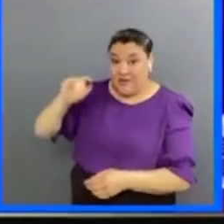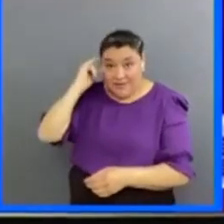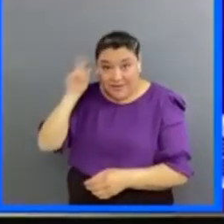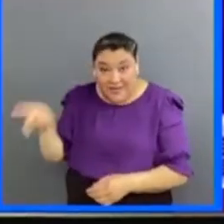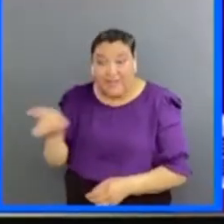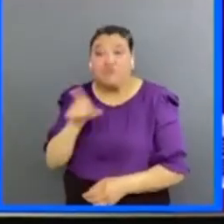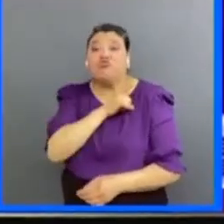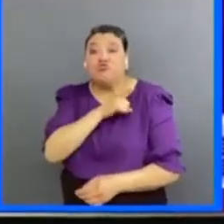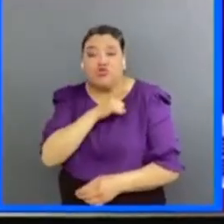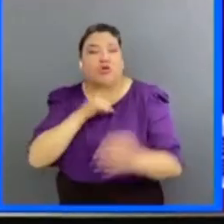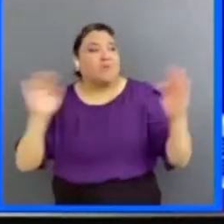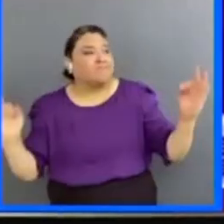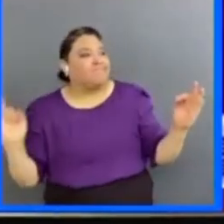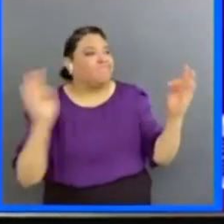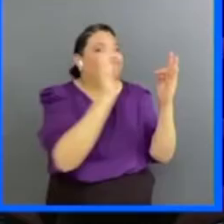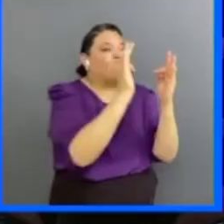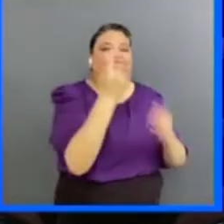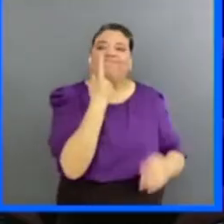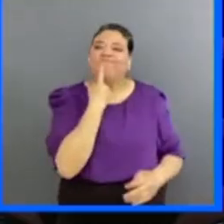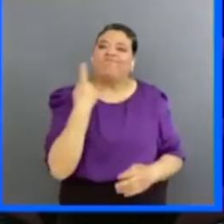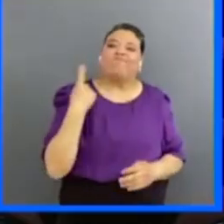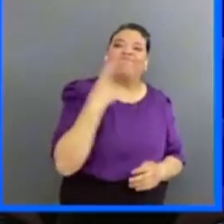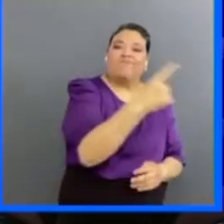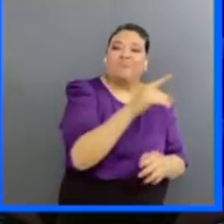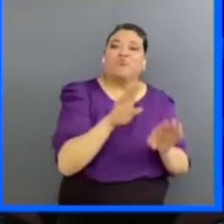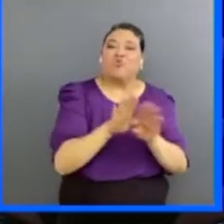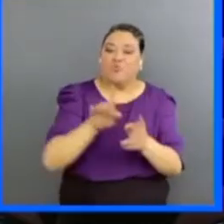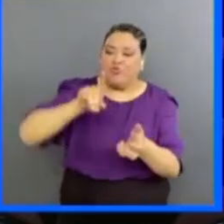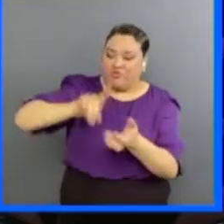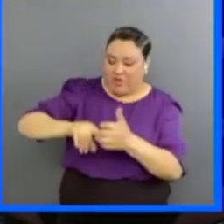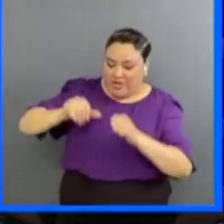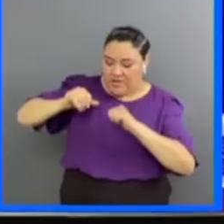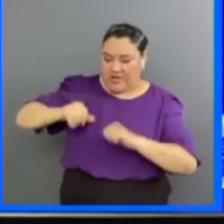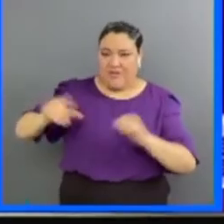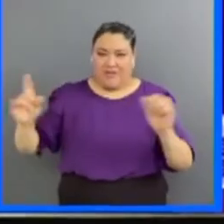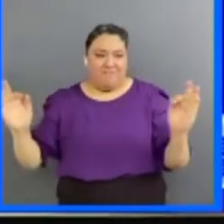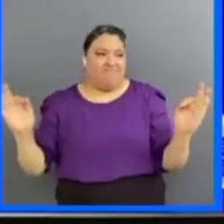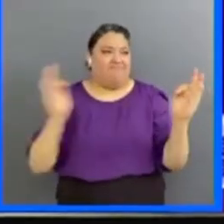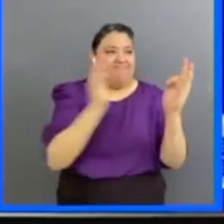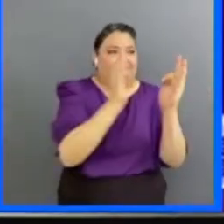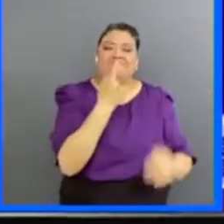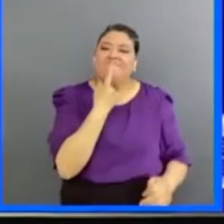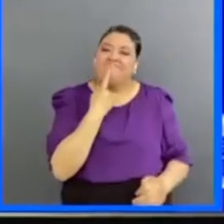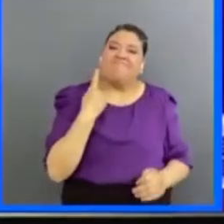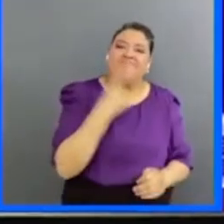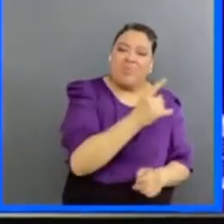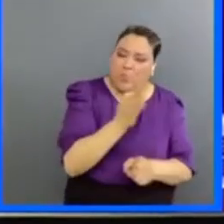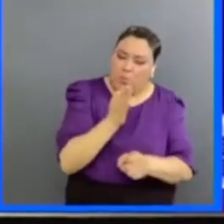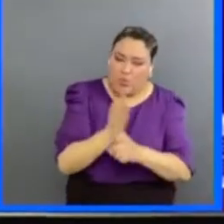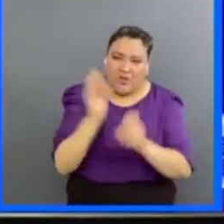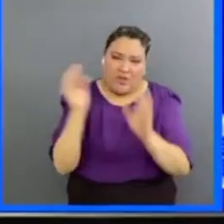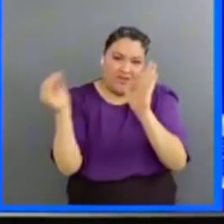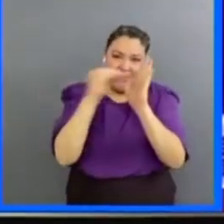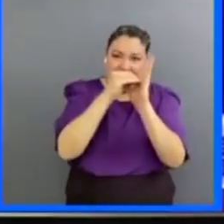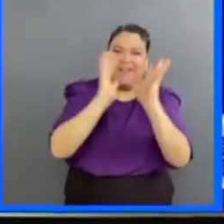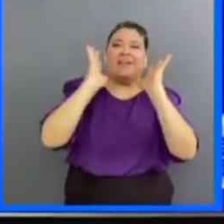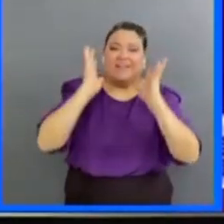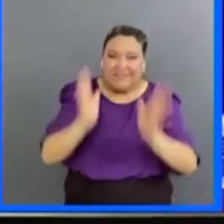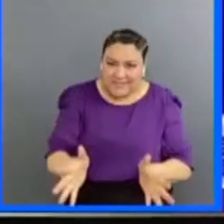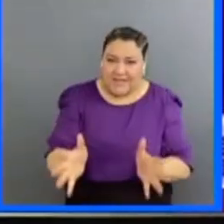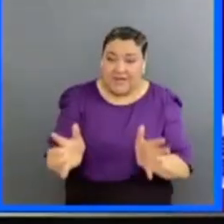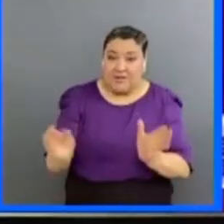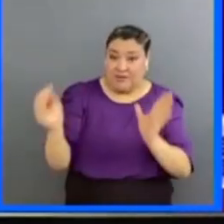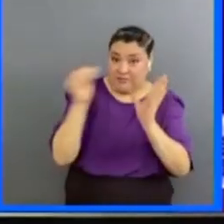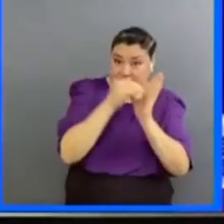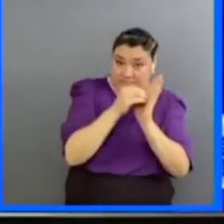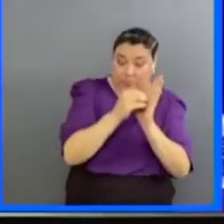mismos, a través de sus instancias de autoridad, fijar el alcance de estos elementos que conforman la